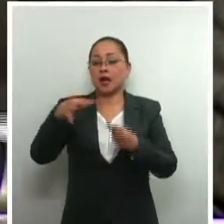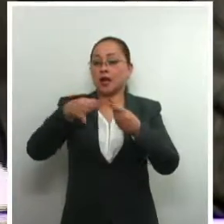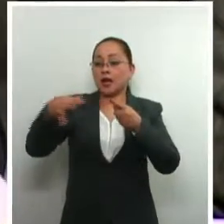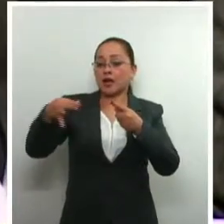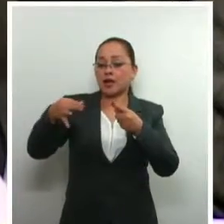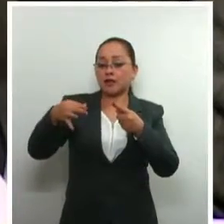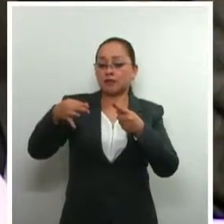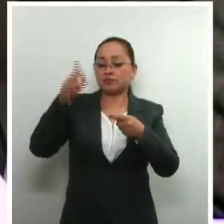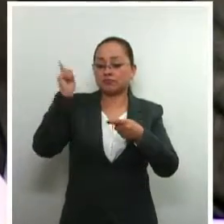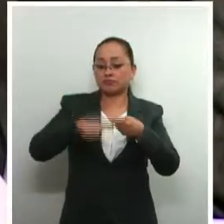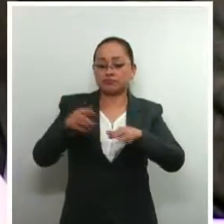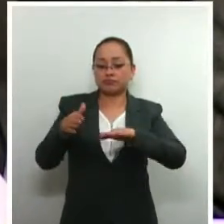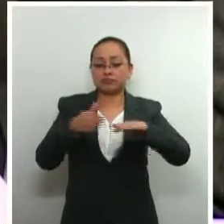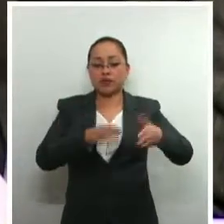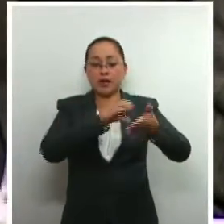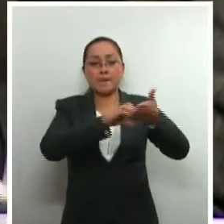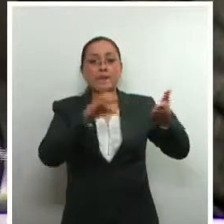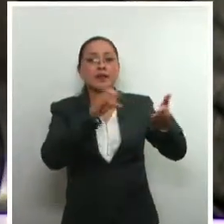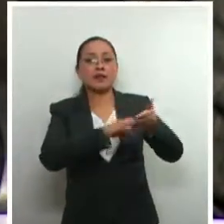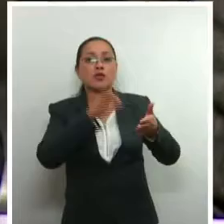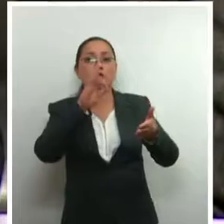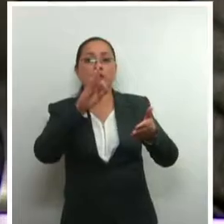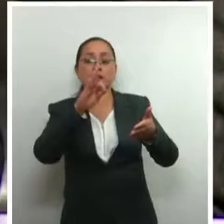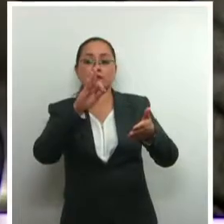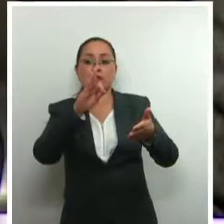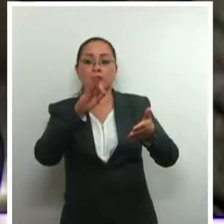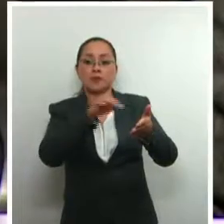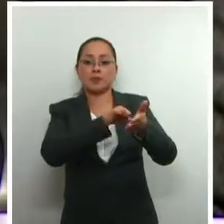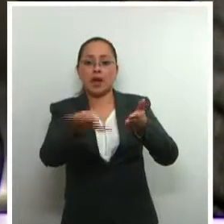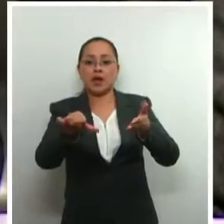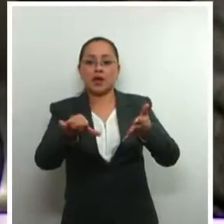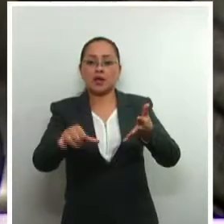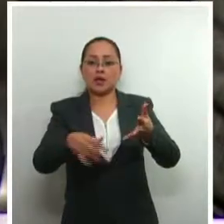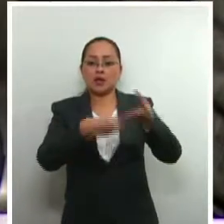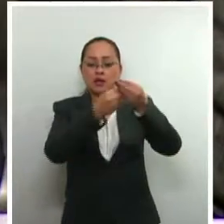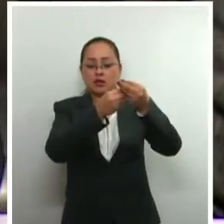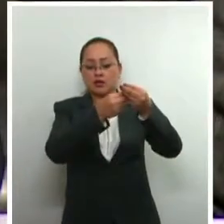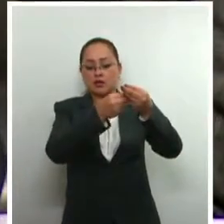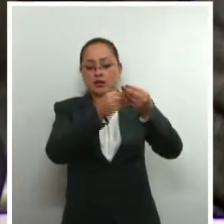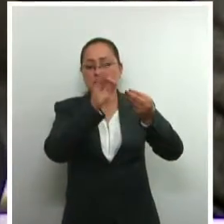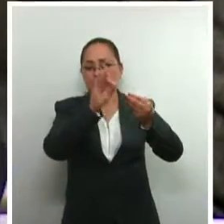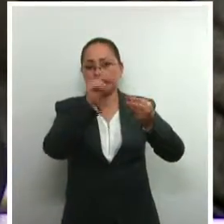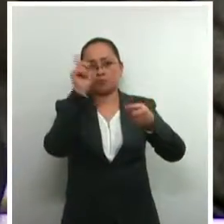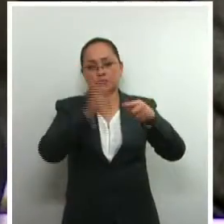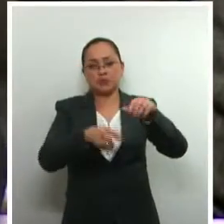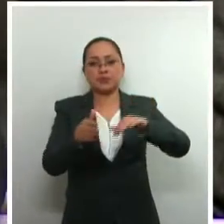reserva al apartado F, la supresión del apartado F.